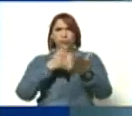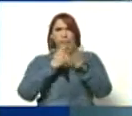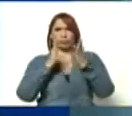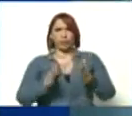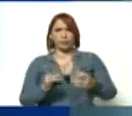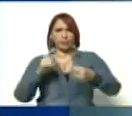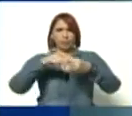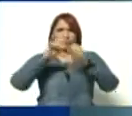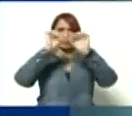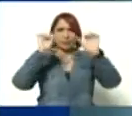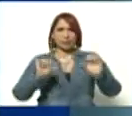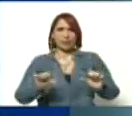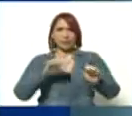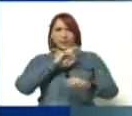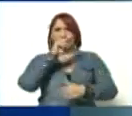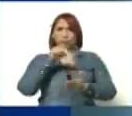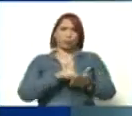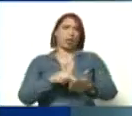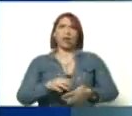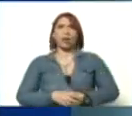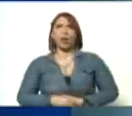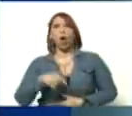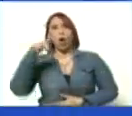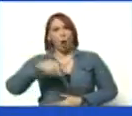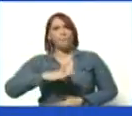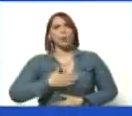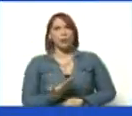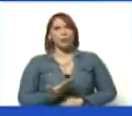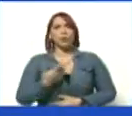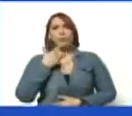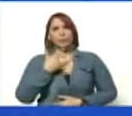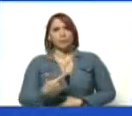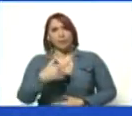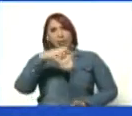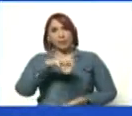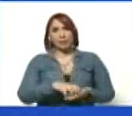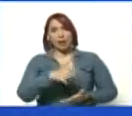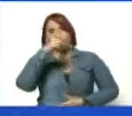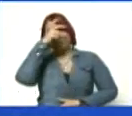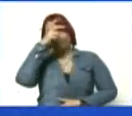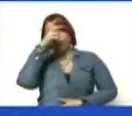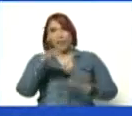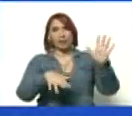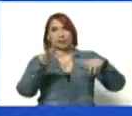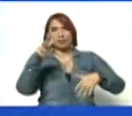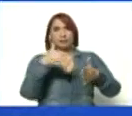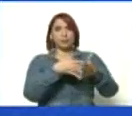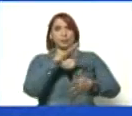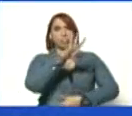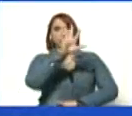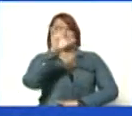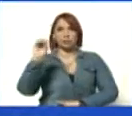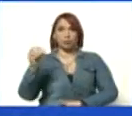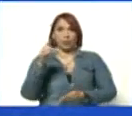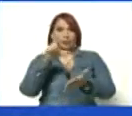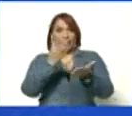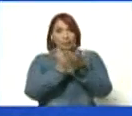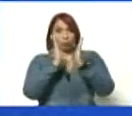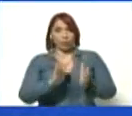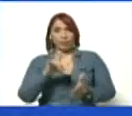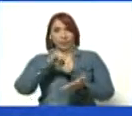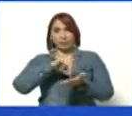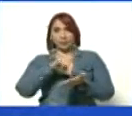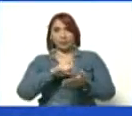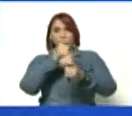Sistema Nacional de Ingresos. Hoy podemos decir en el estado Falcón, de 13.450 bachilleres que van a